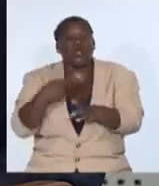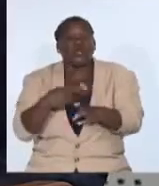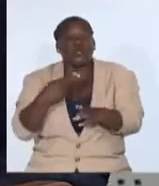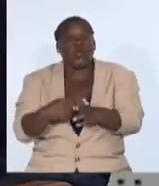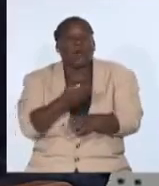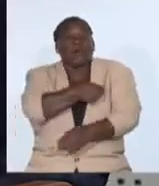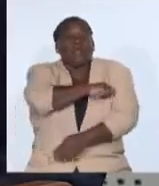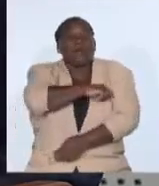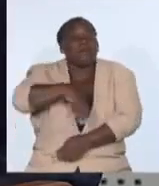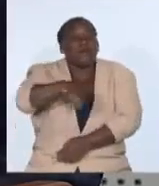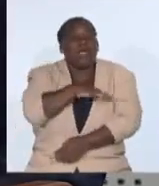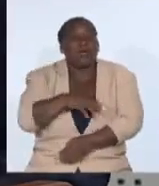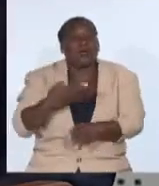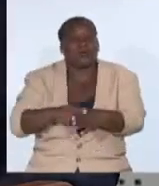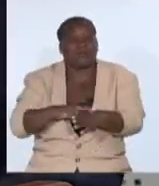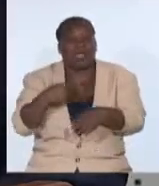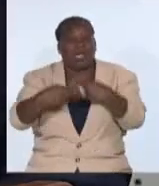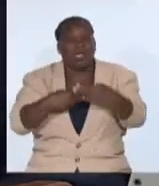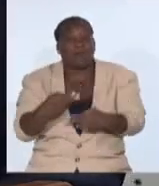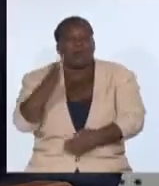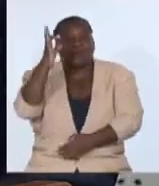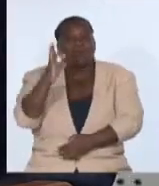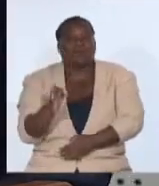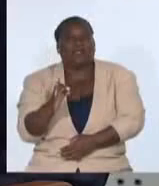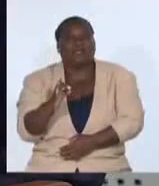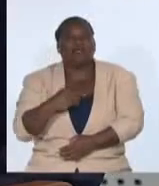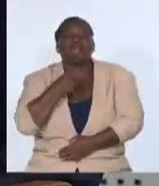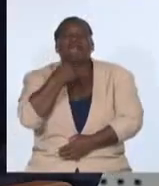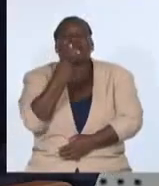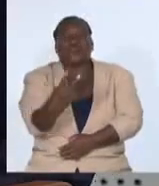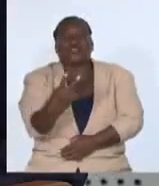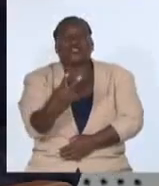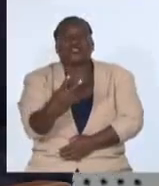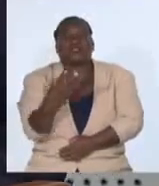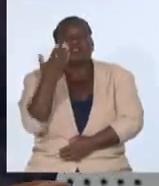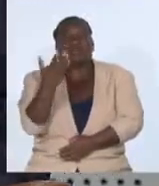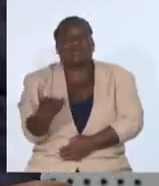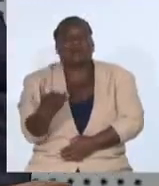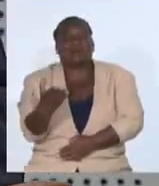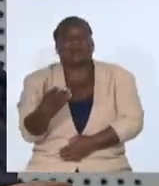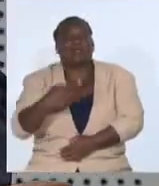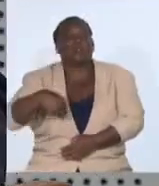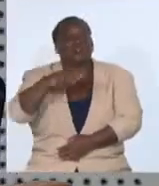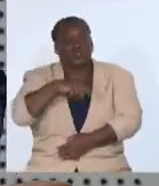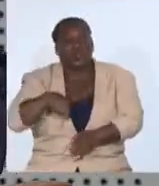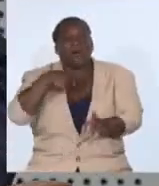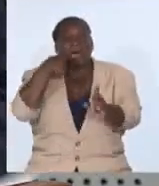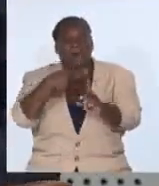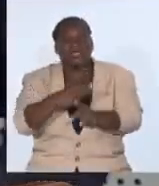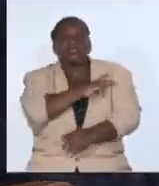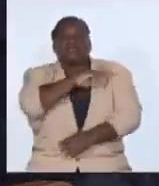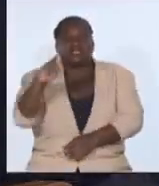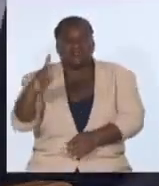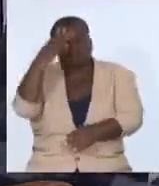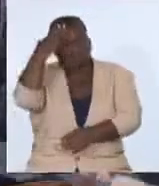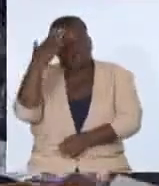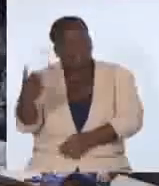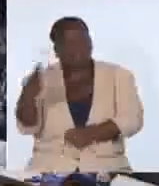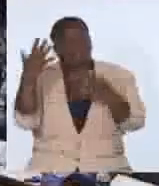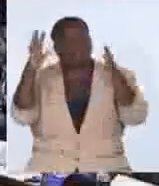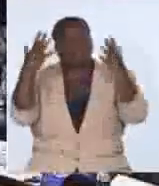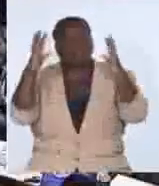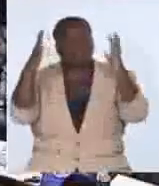representamos hagamos respetar sus voces y reclamos somos más y venceremos muchas gracias